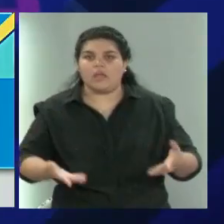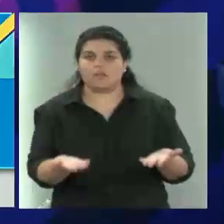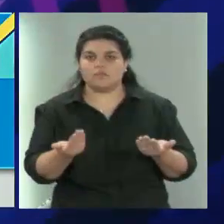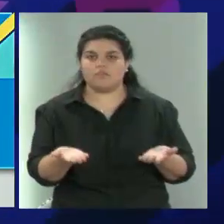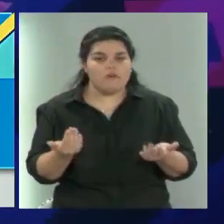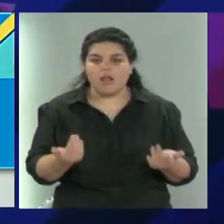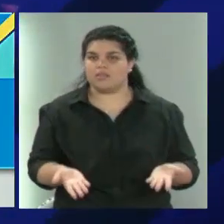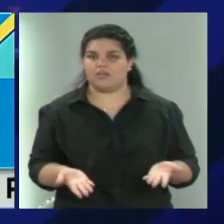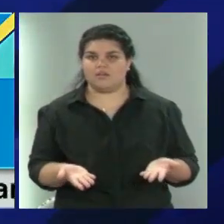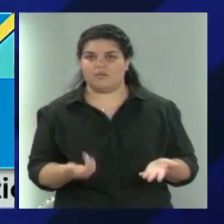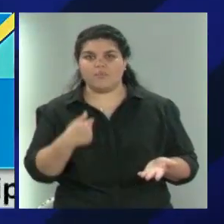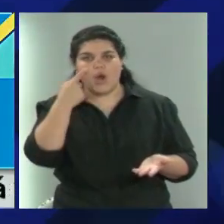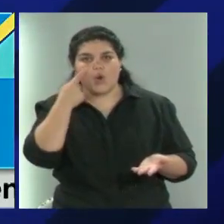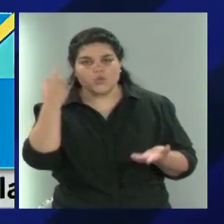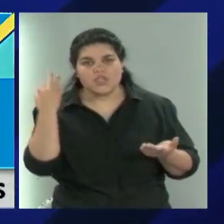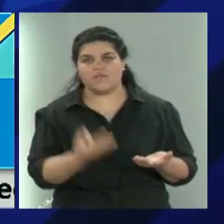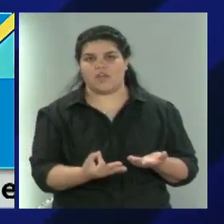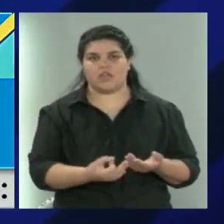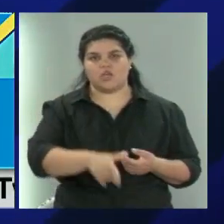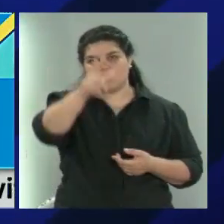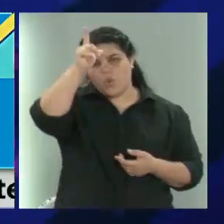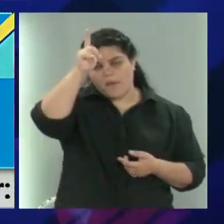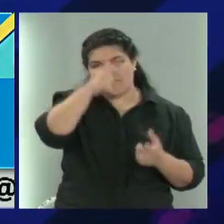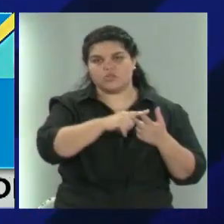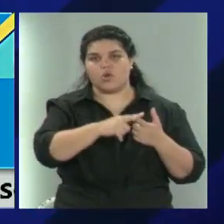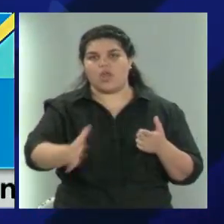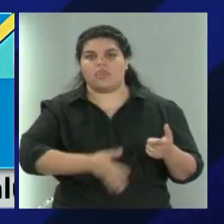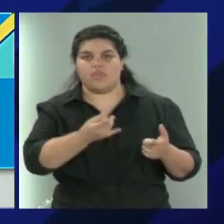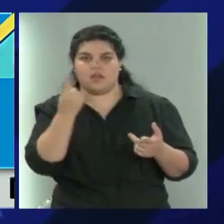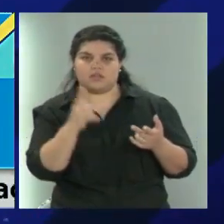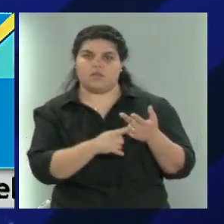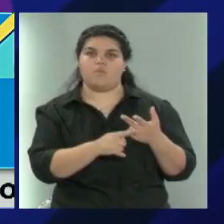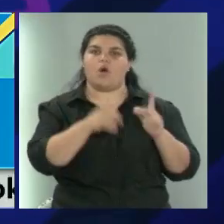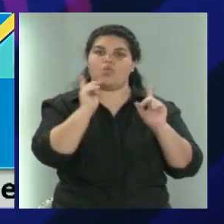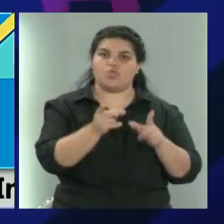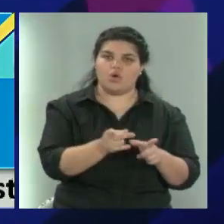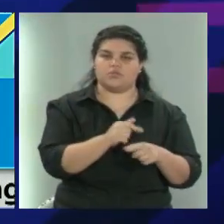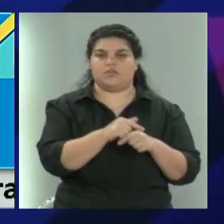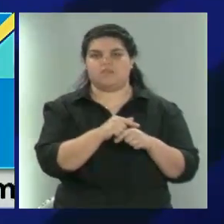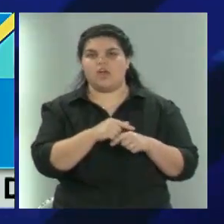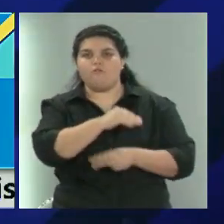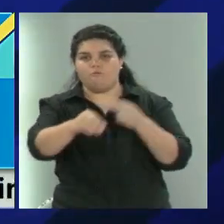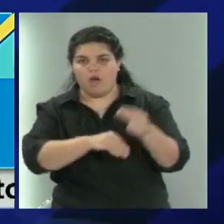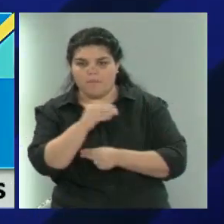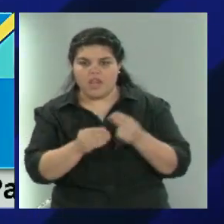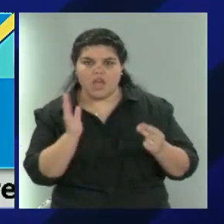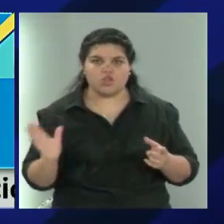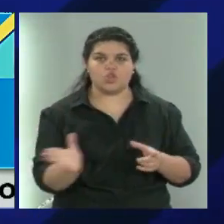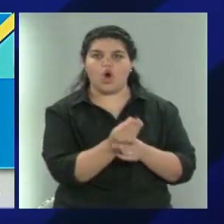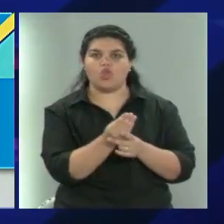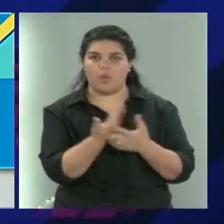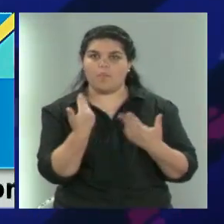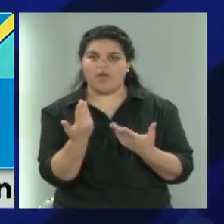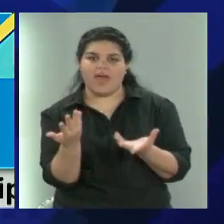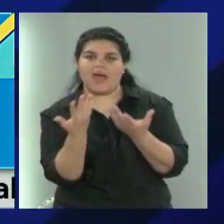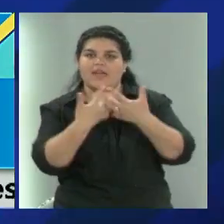conocerla, para que la conozca el supervisor, la conozca el directivo, la conozcan los docentes, la familia, ¿no? Para involucrarnos. El tema